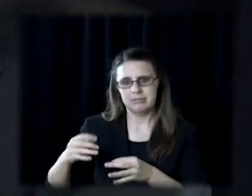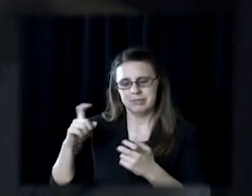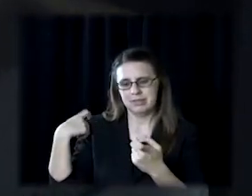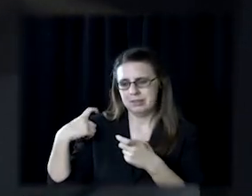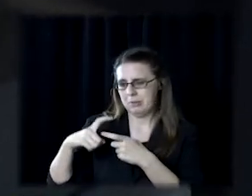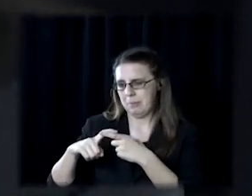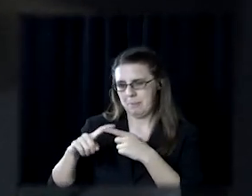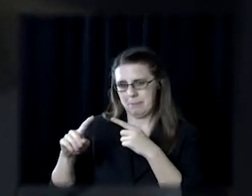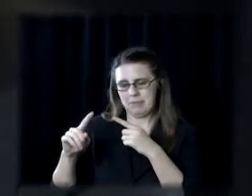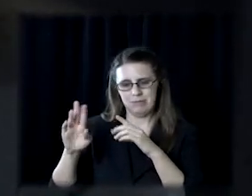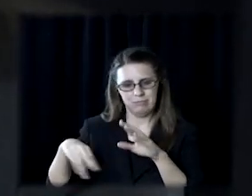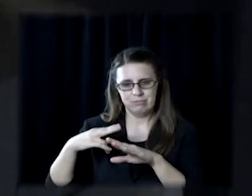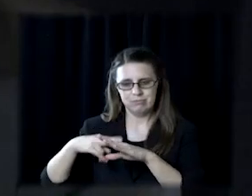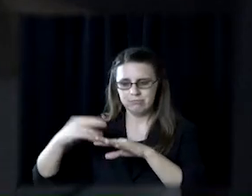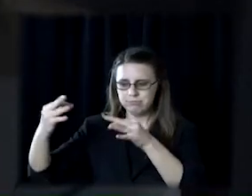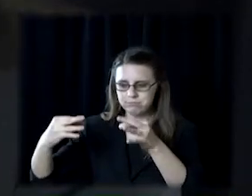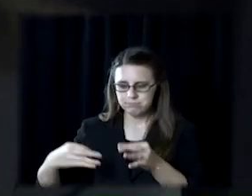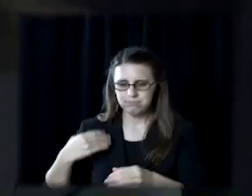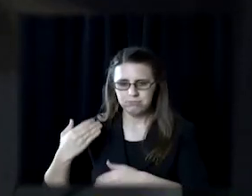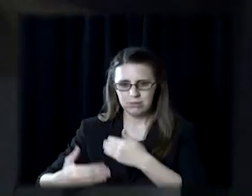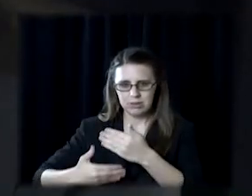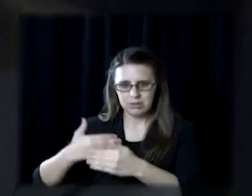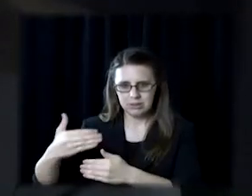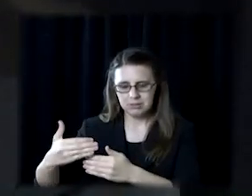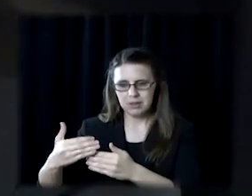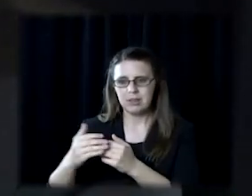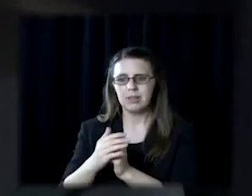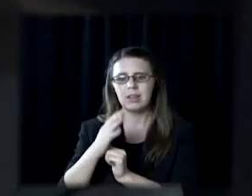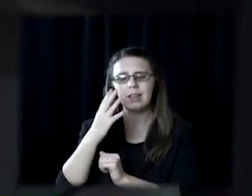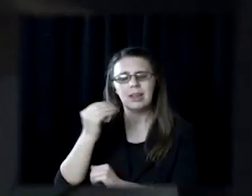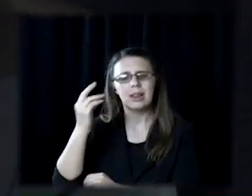situación, el procedimiento y la razón por qué